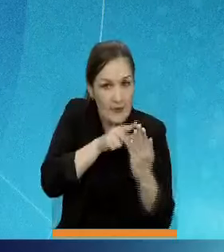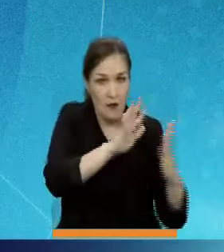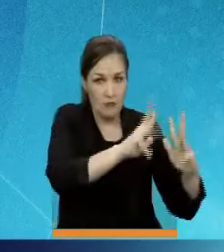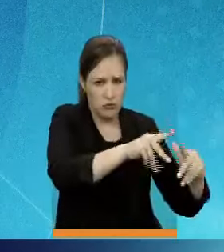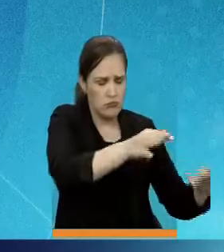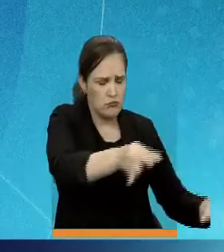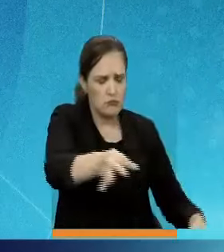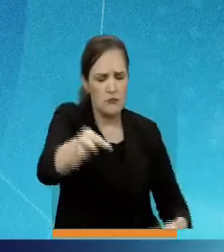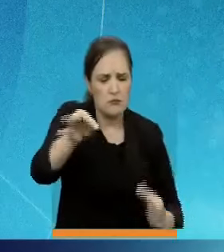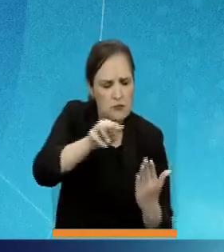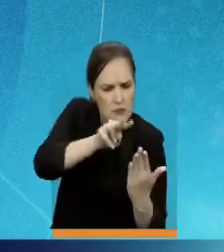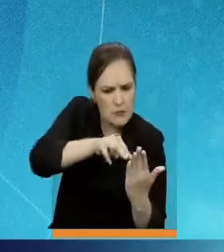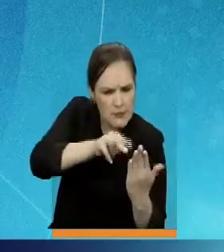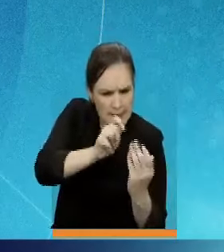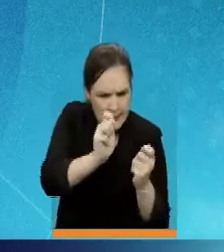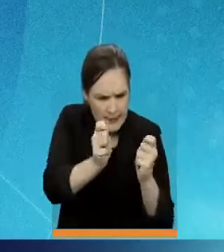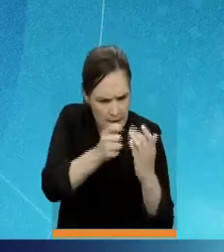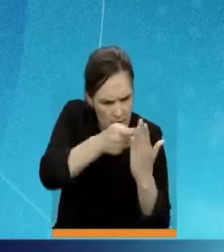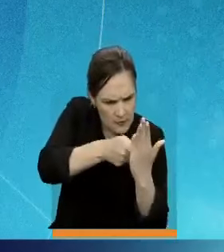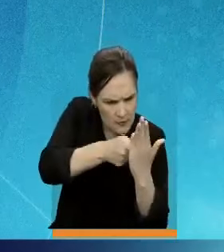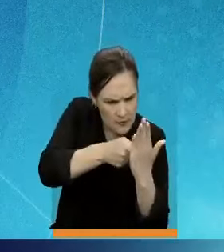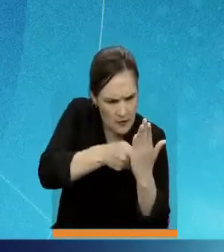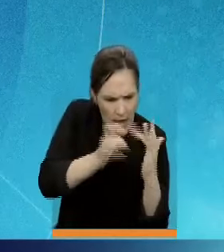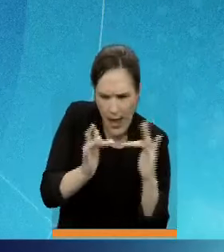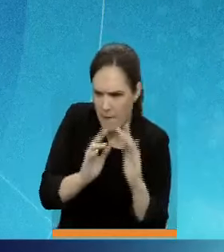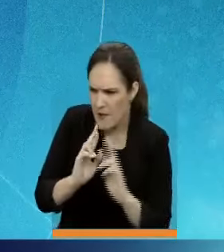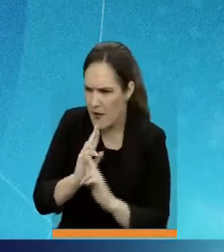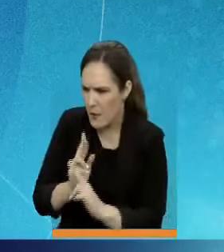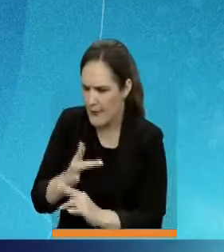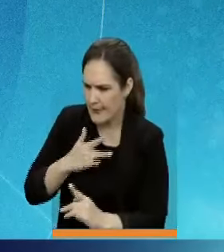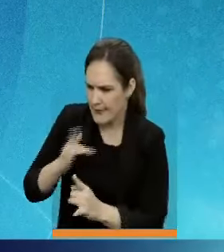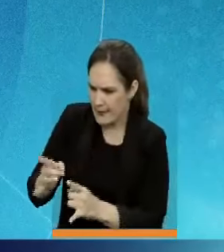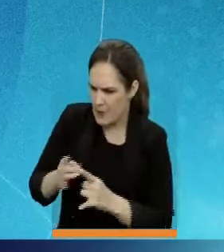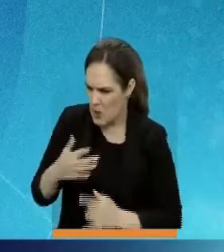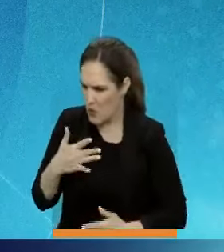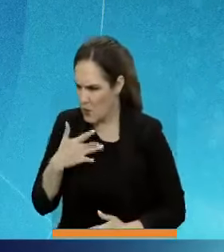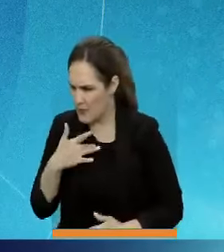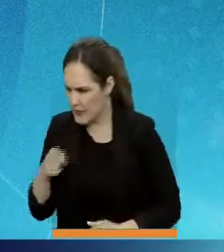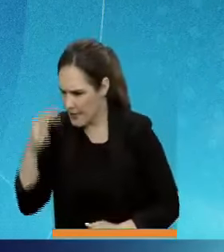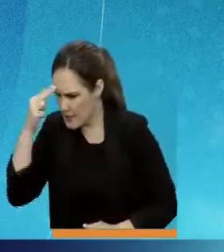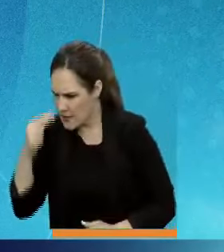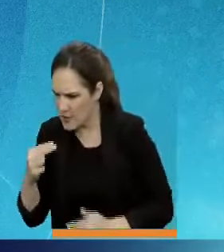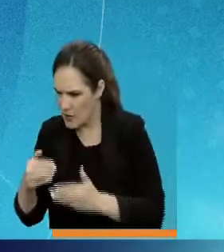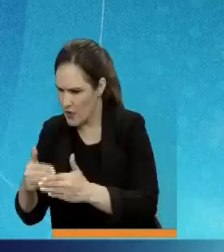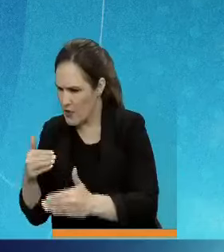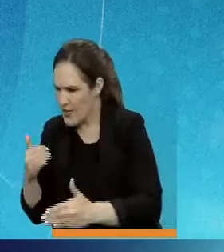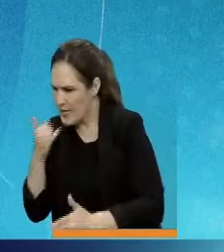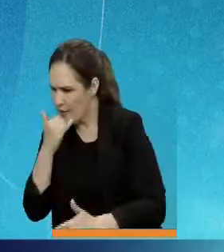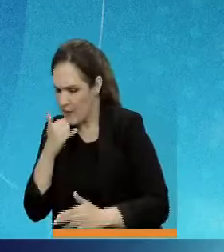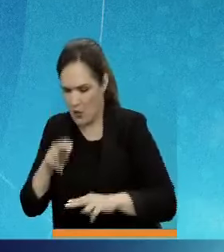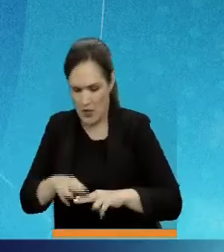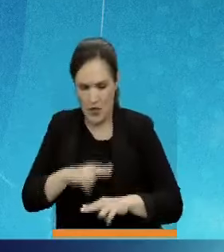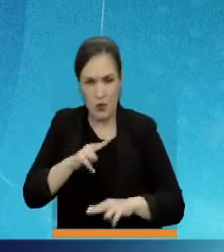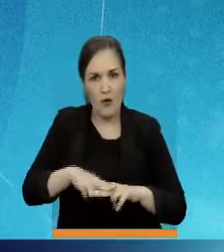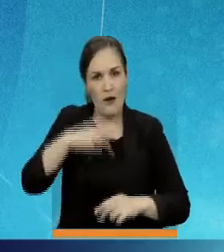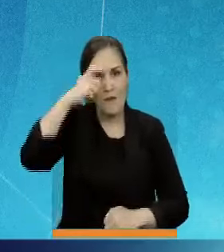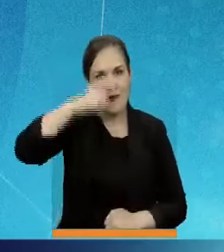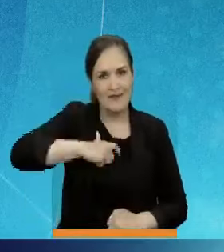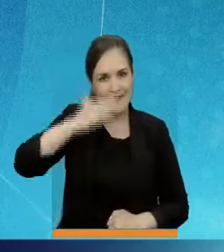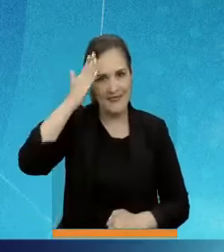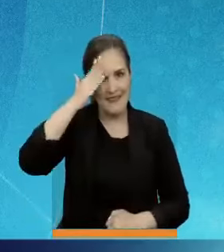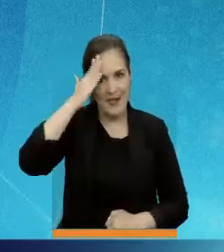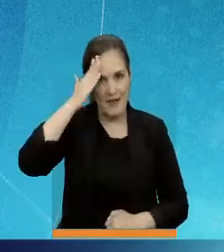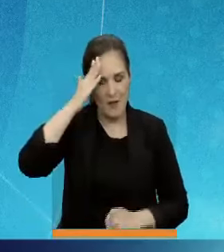de sentidos, de sentimientos, de actitudes, de historia, de naturaleza, para que los